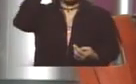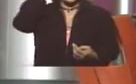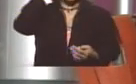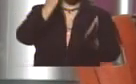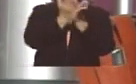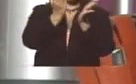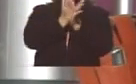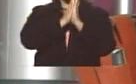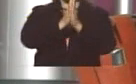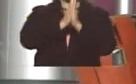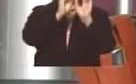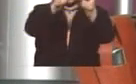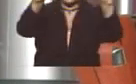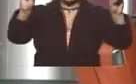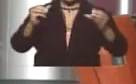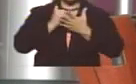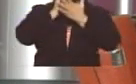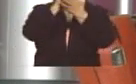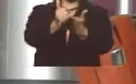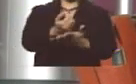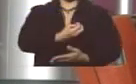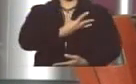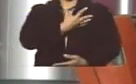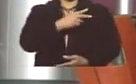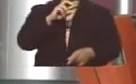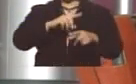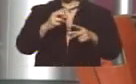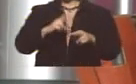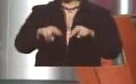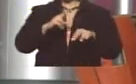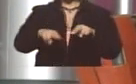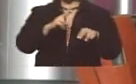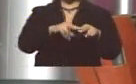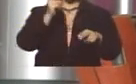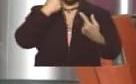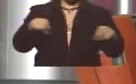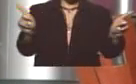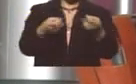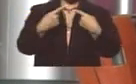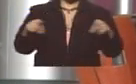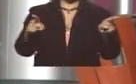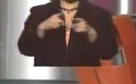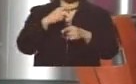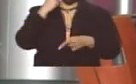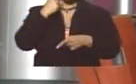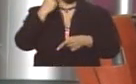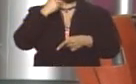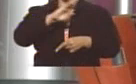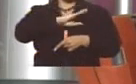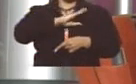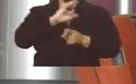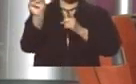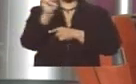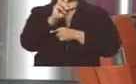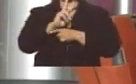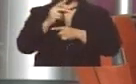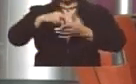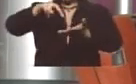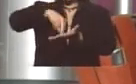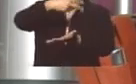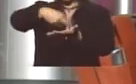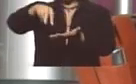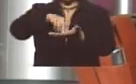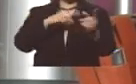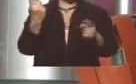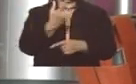invito no solamente a los padres representantes y a los maestros de escuela, ayudar a sensibilizar a los niños